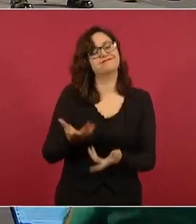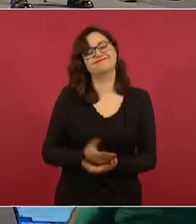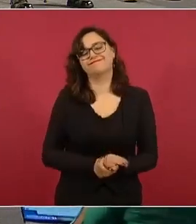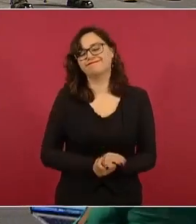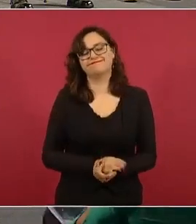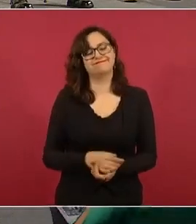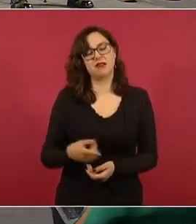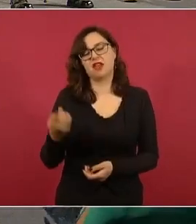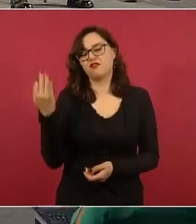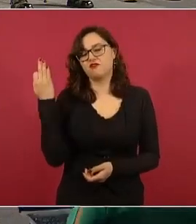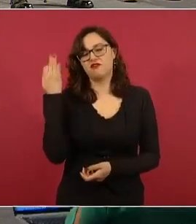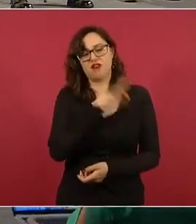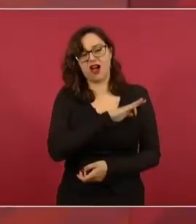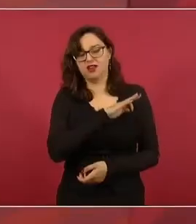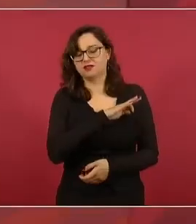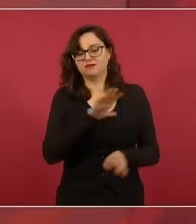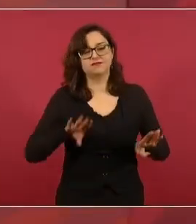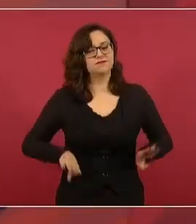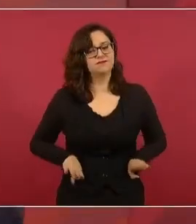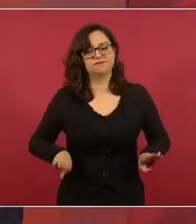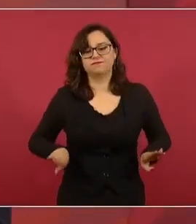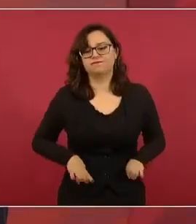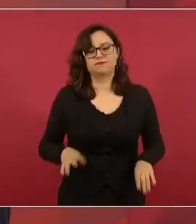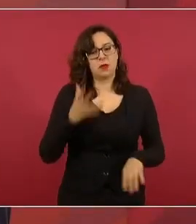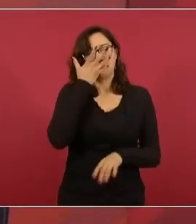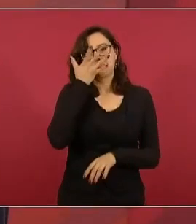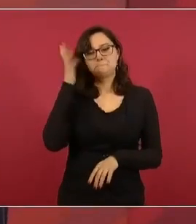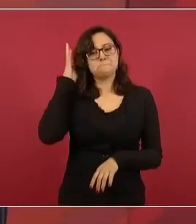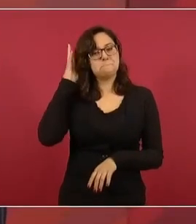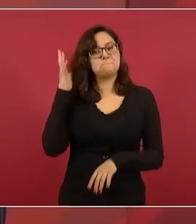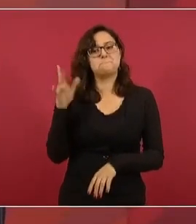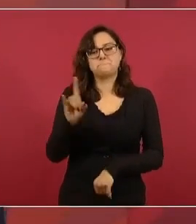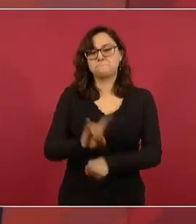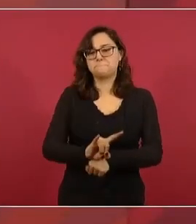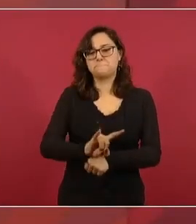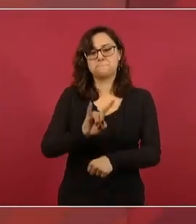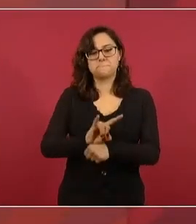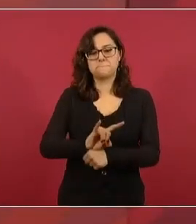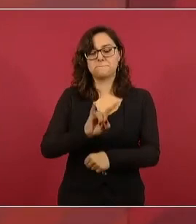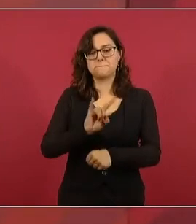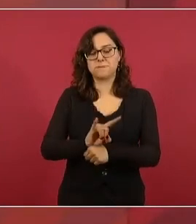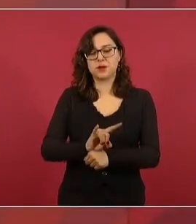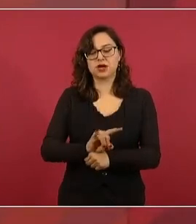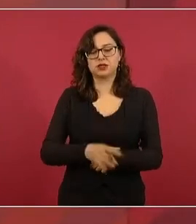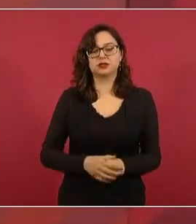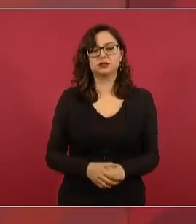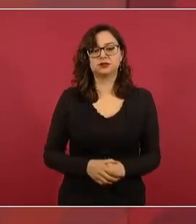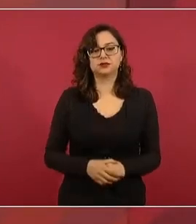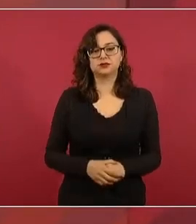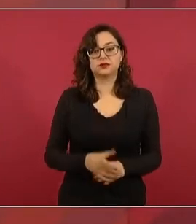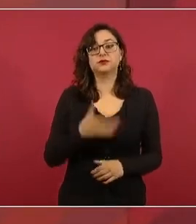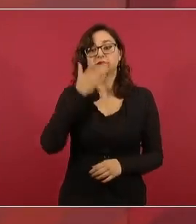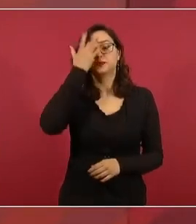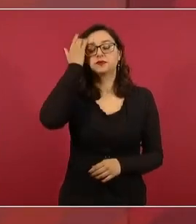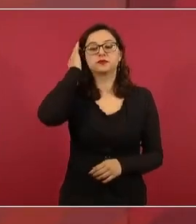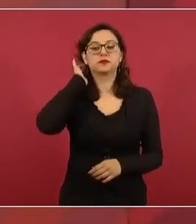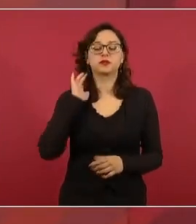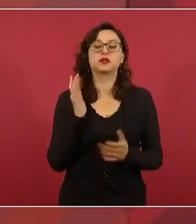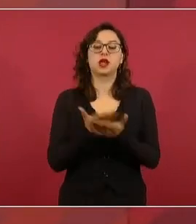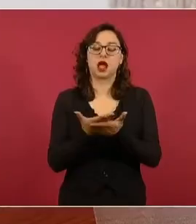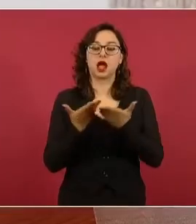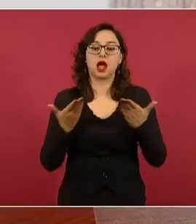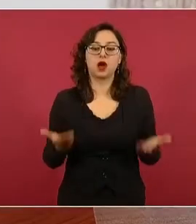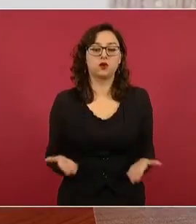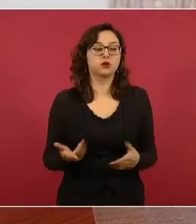falsarios, no son auténticos, ¿no? Hasta me dio gusto que reconozcan